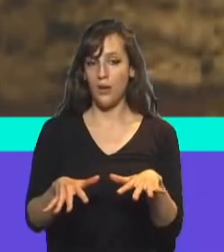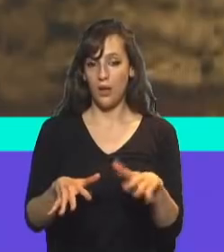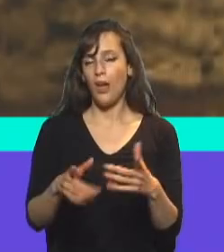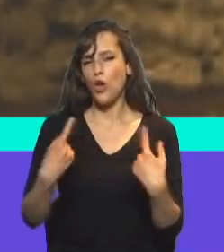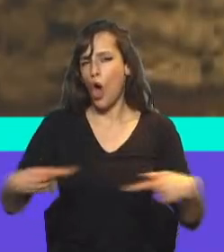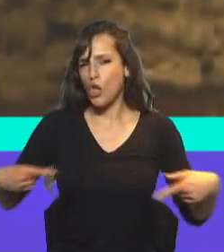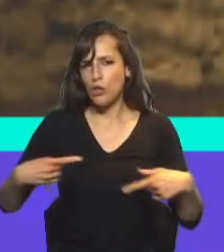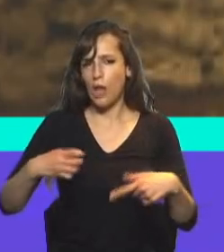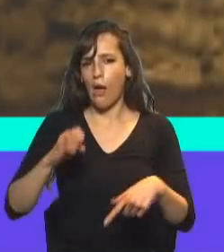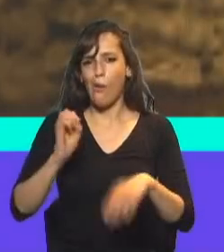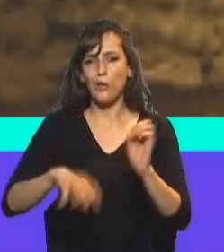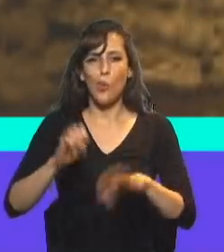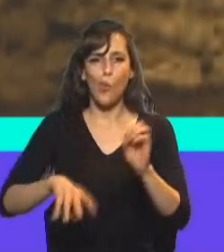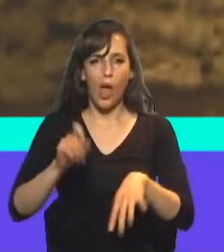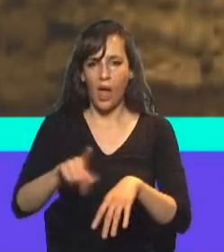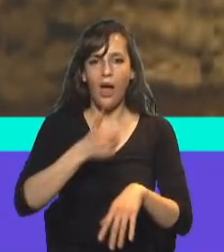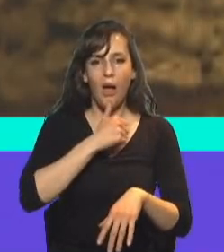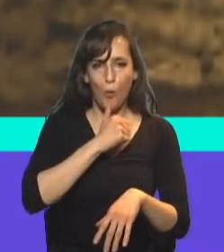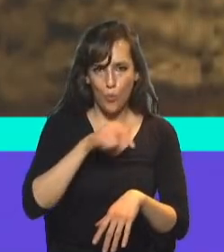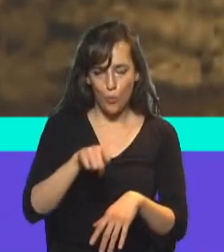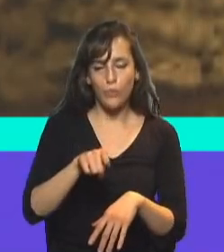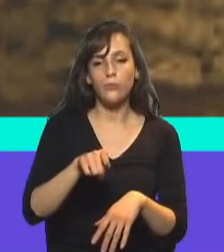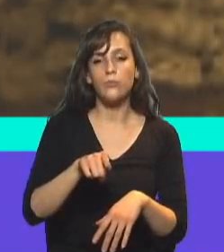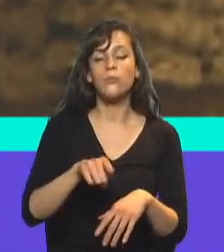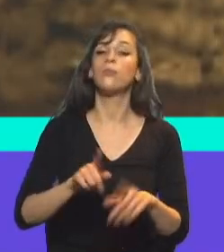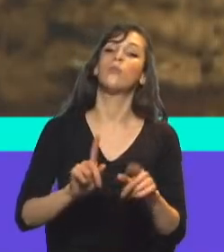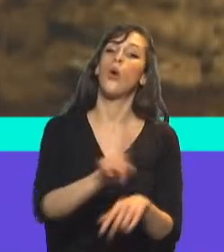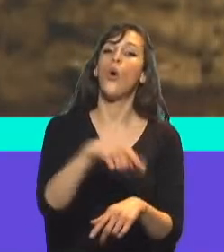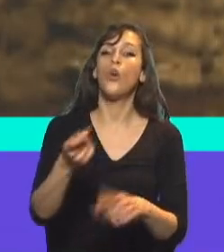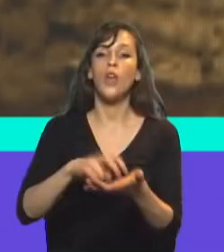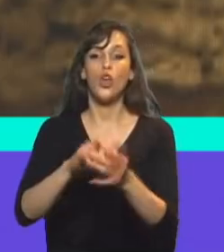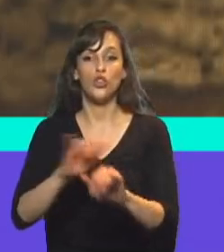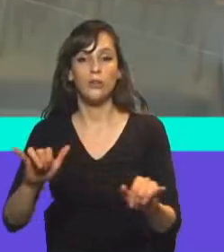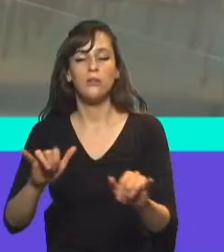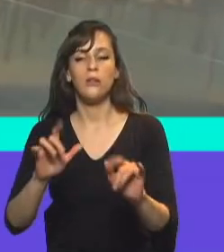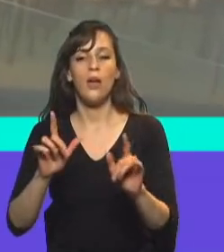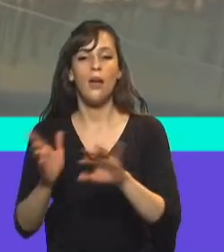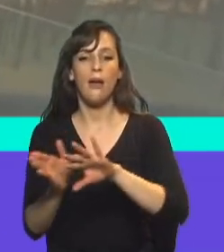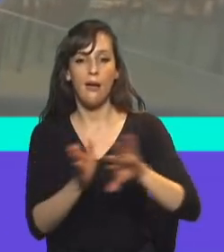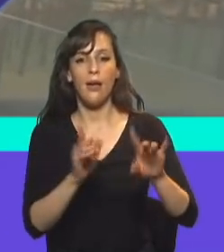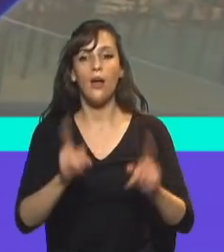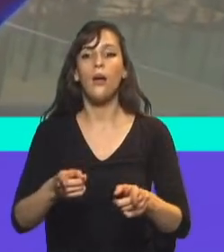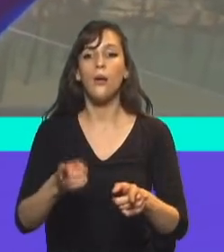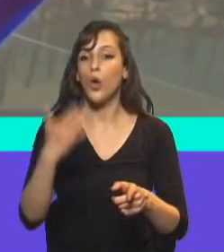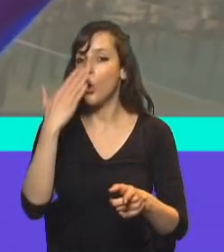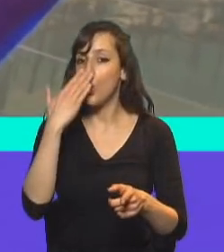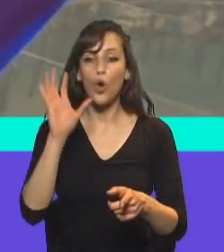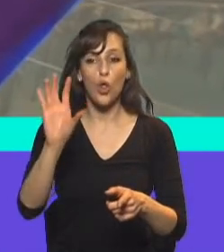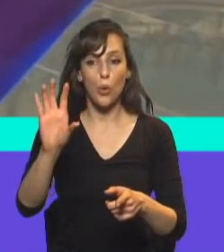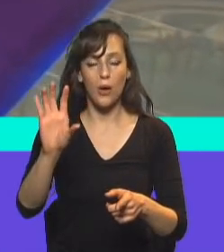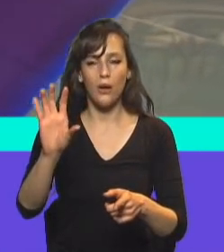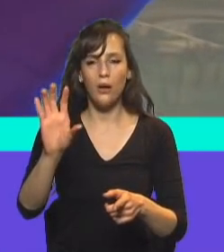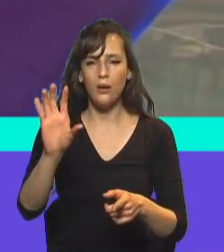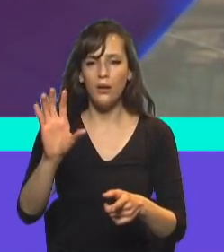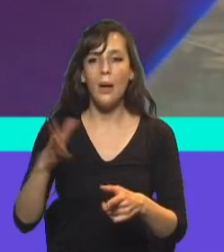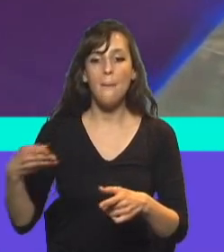agua. Hoy, en otra noticia paralela, se encontró en los mercados de Córdoba, en los peces, una cantidad de antibióticos enorme.